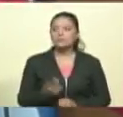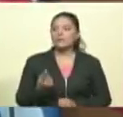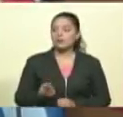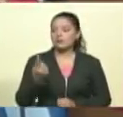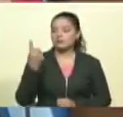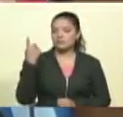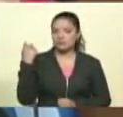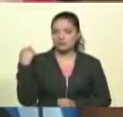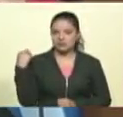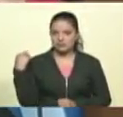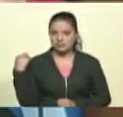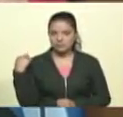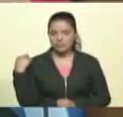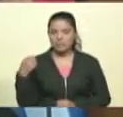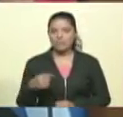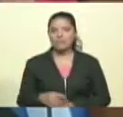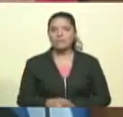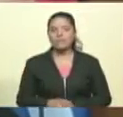ayer